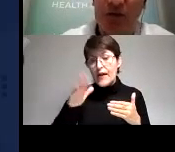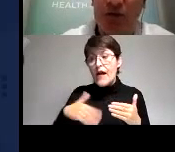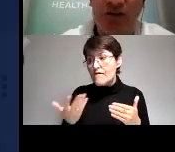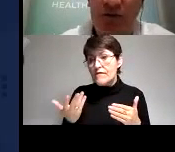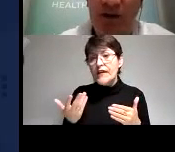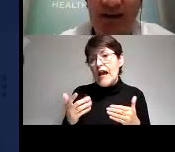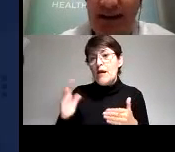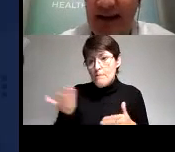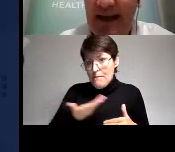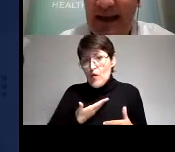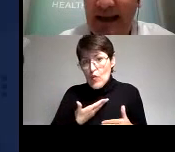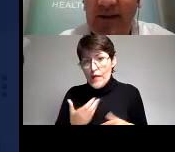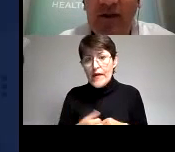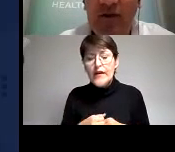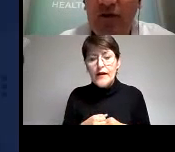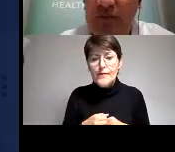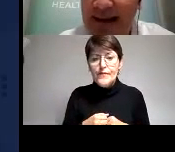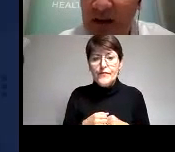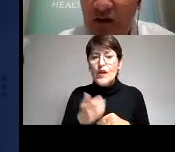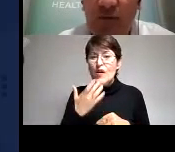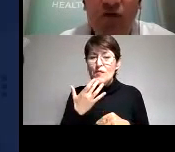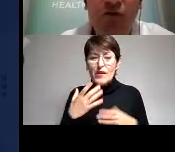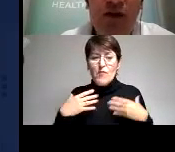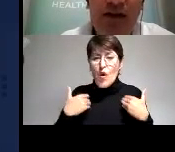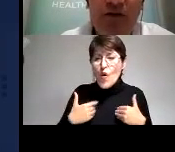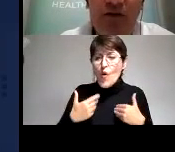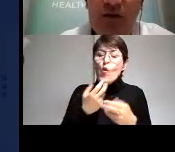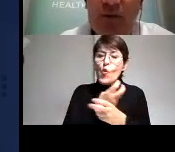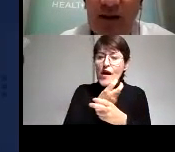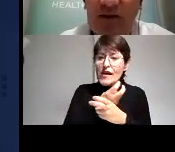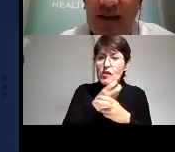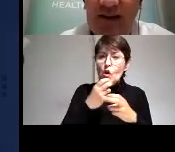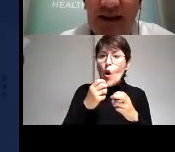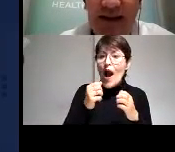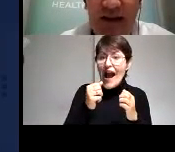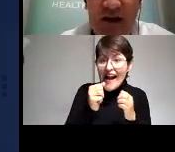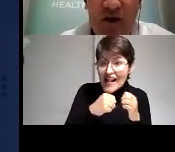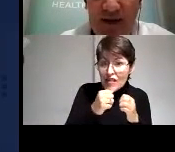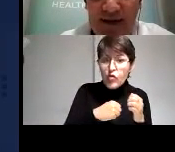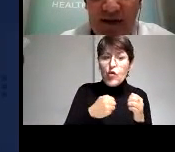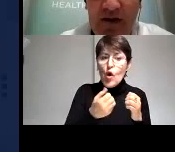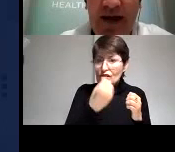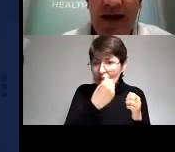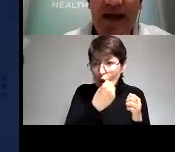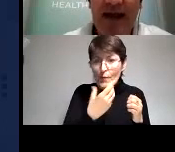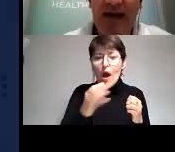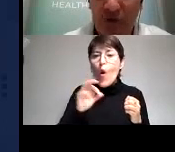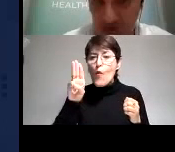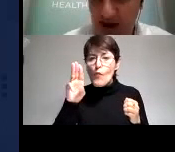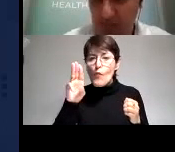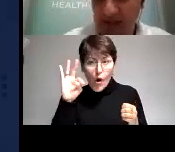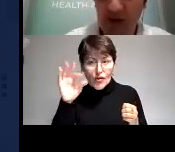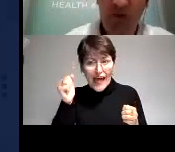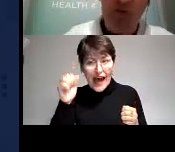otras estructuras, como pueden ser el calcio del hueso, el magnesio del músculo, el sodio o el potasio de la sangre o del riñón.